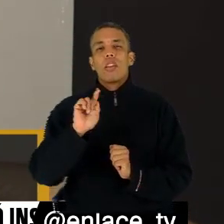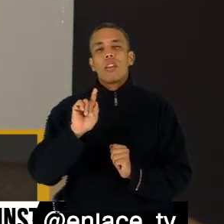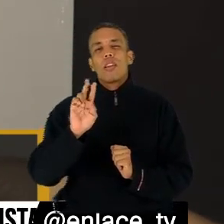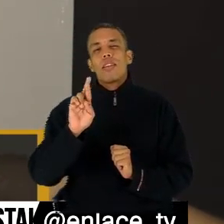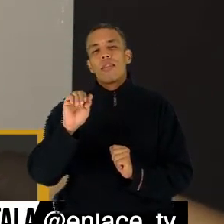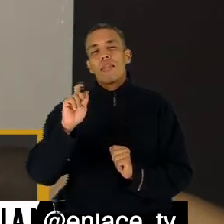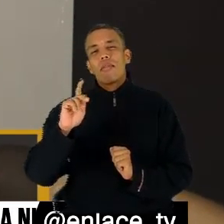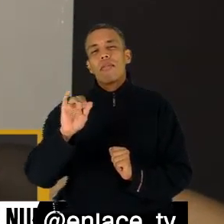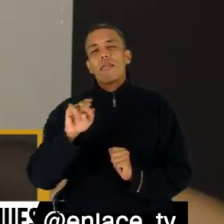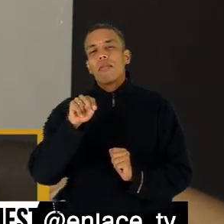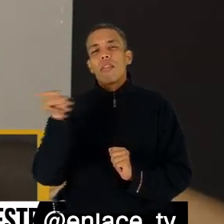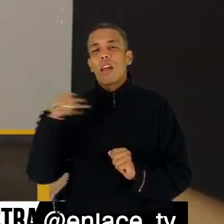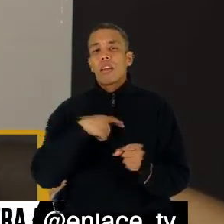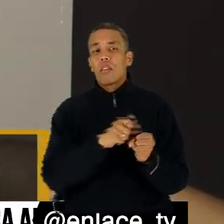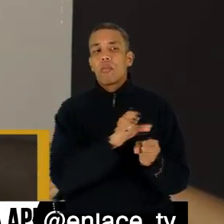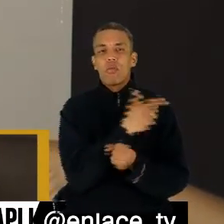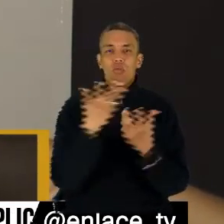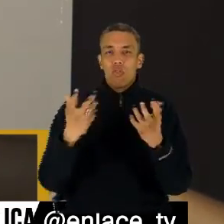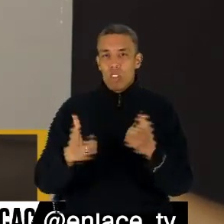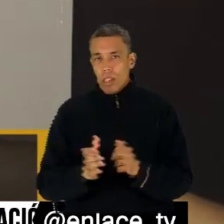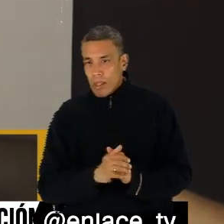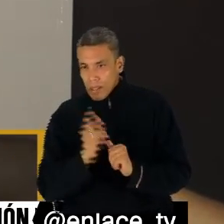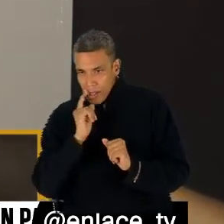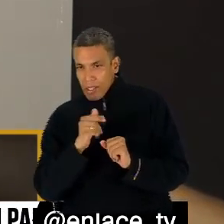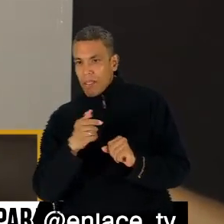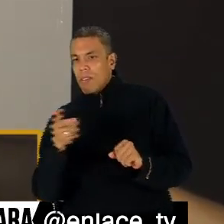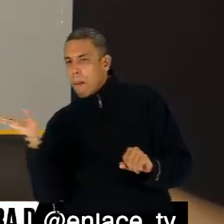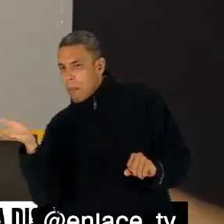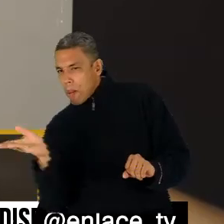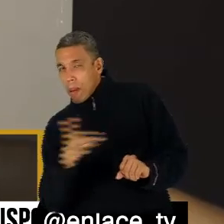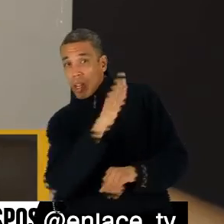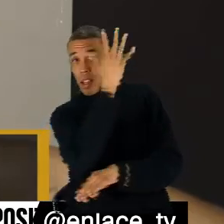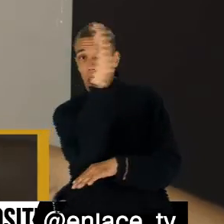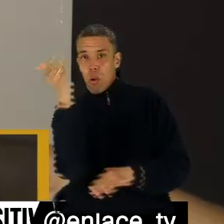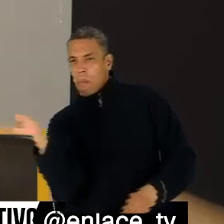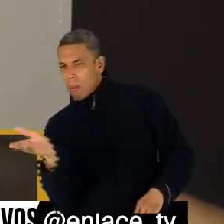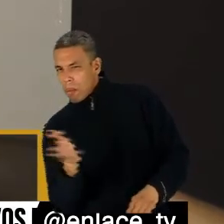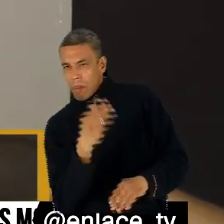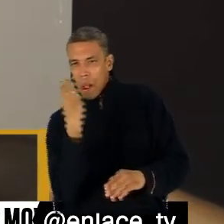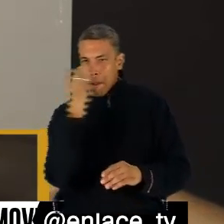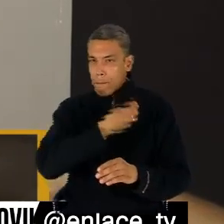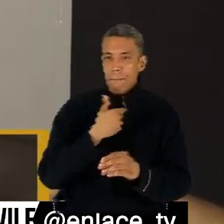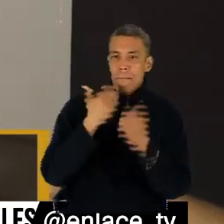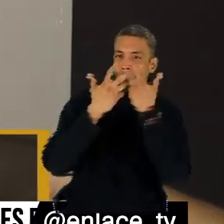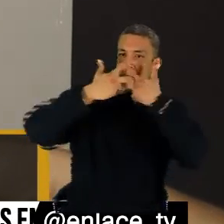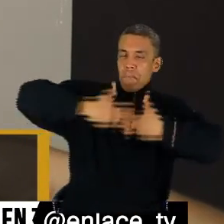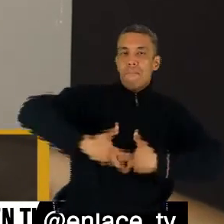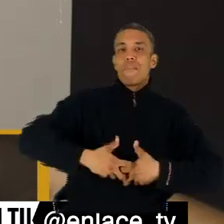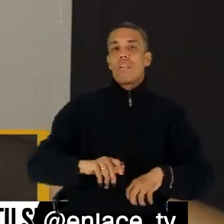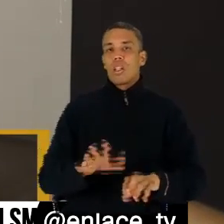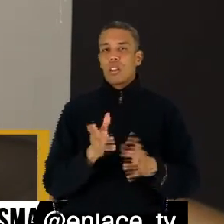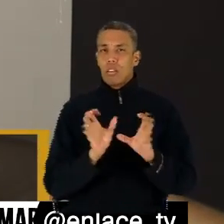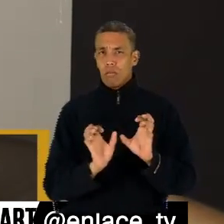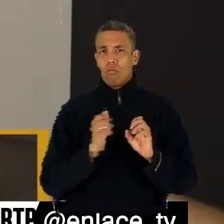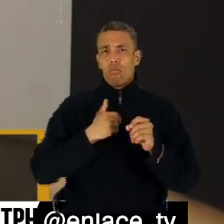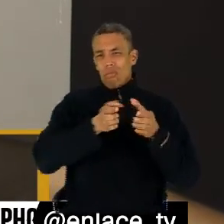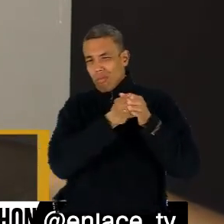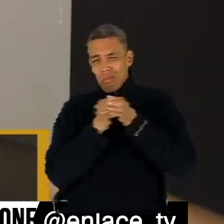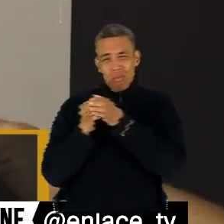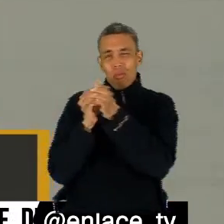de los ecosistemas, pero básicamente en compañía de la USO, Sinaltrainal, diferentes agremiaciones, organizaciones cívicas, se van a tomar todo el tema de